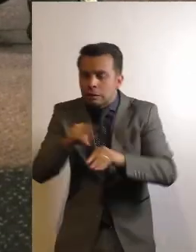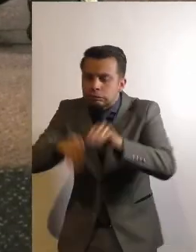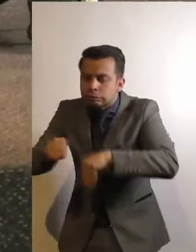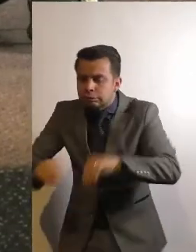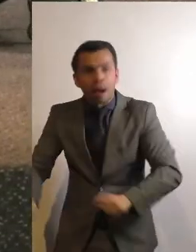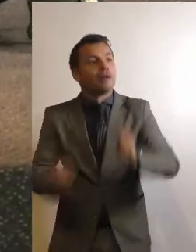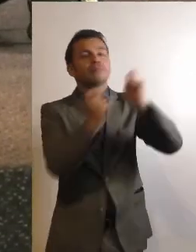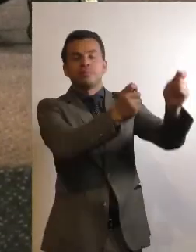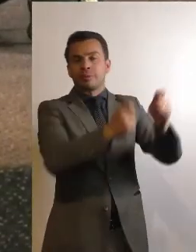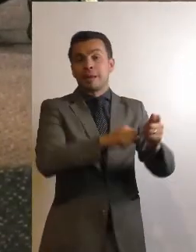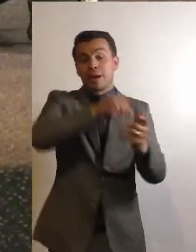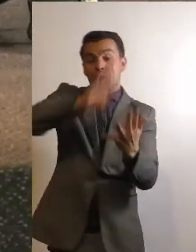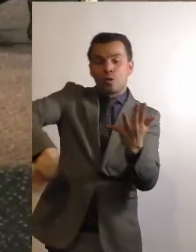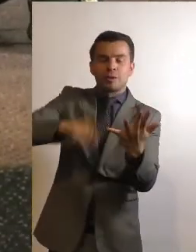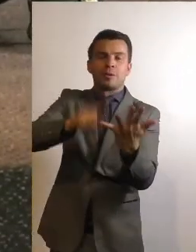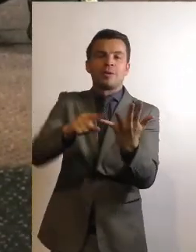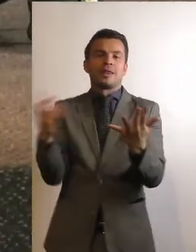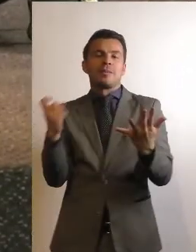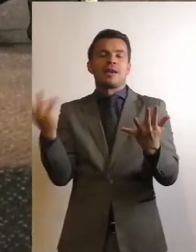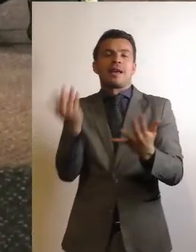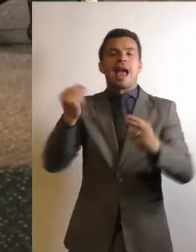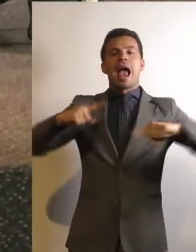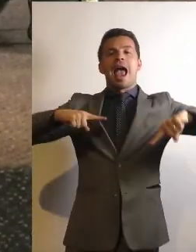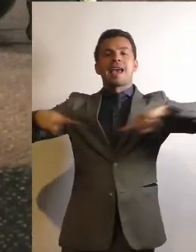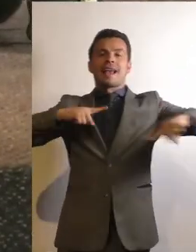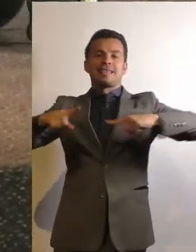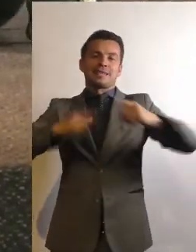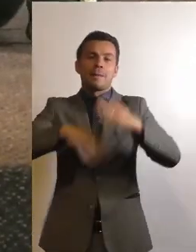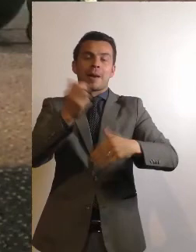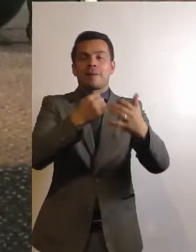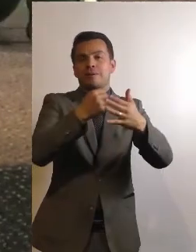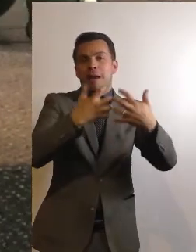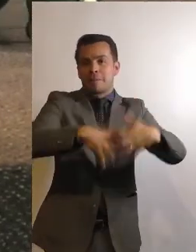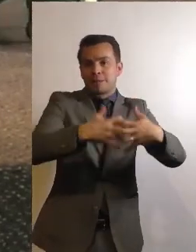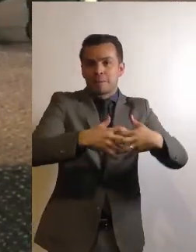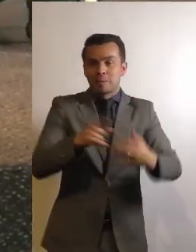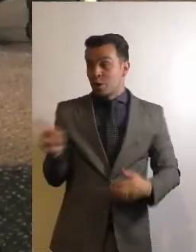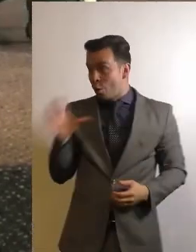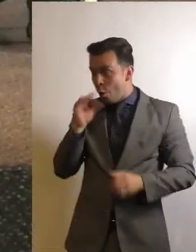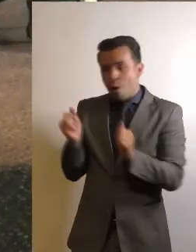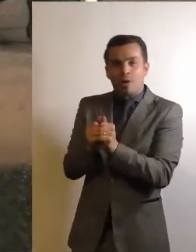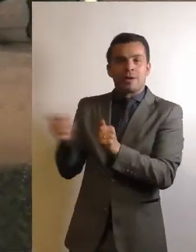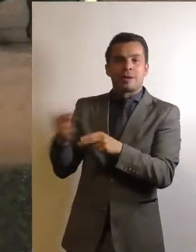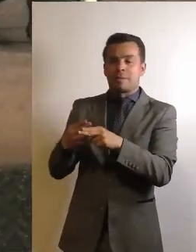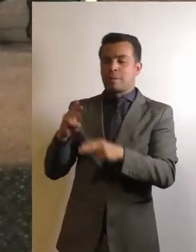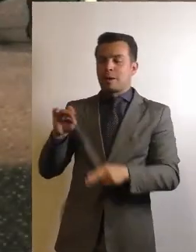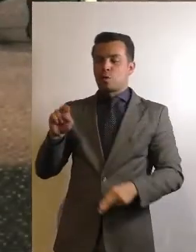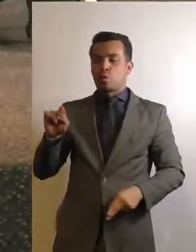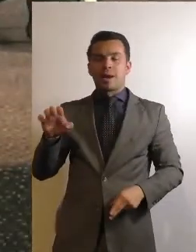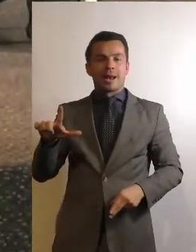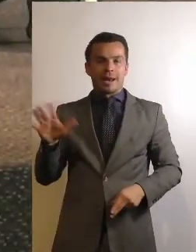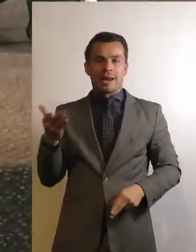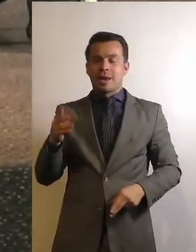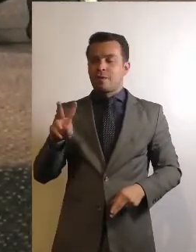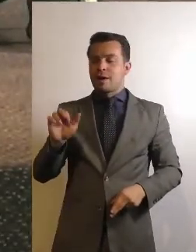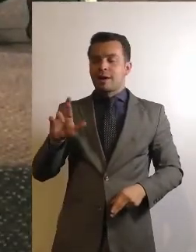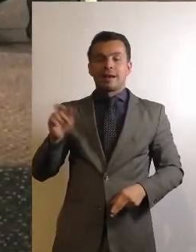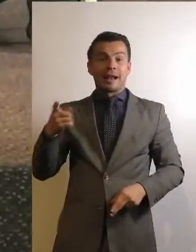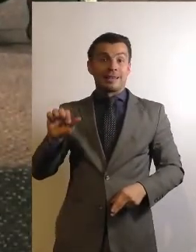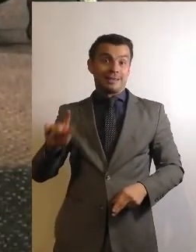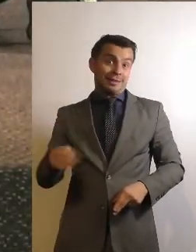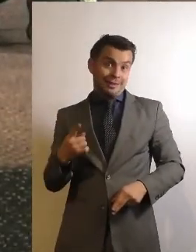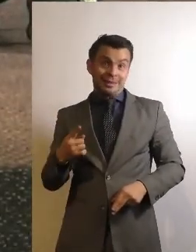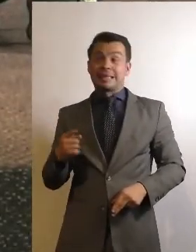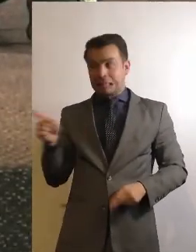finalmente el área de gerencia de emprendimiento, en la cual hoy me acompaña nuestro gerente Manuel Vargas, y que orgullosamente también el año